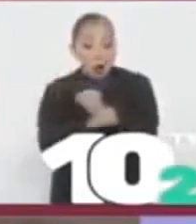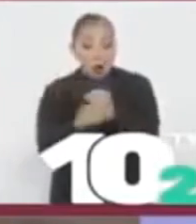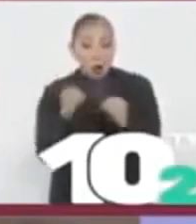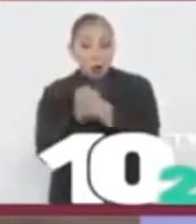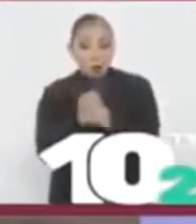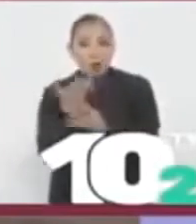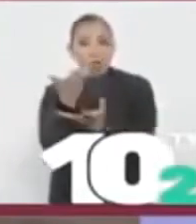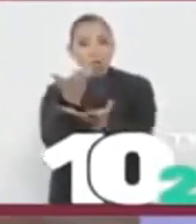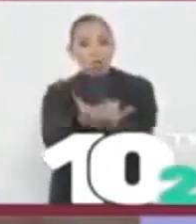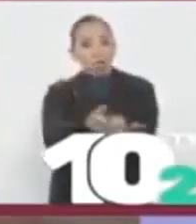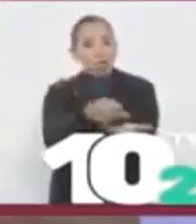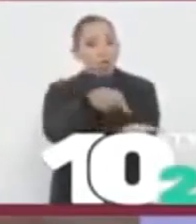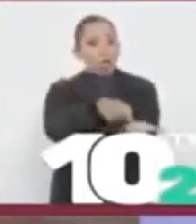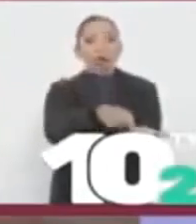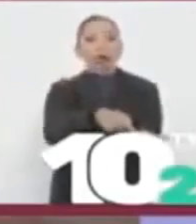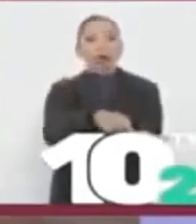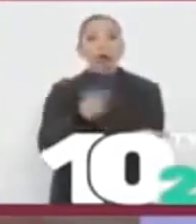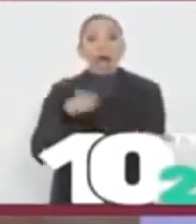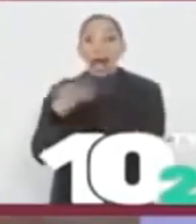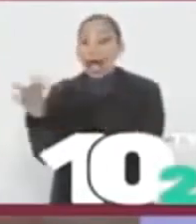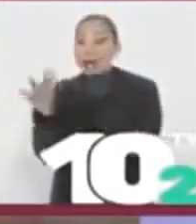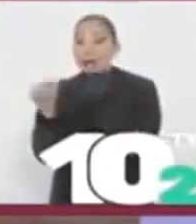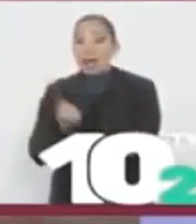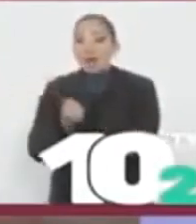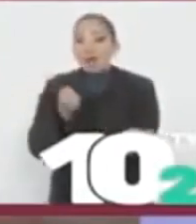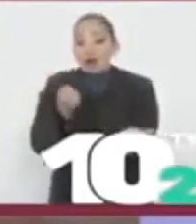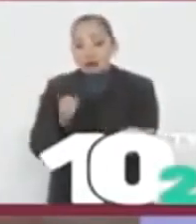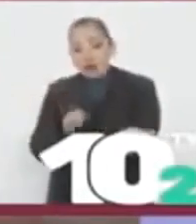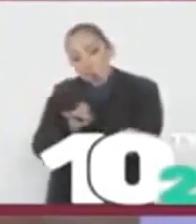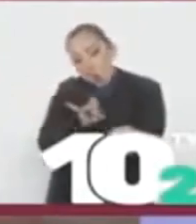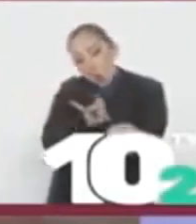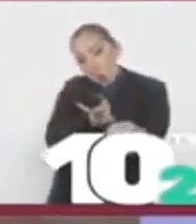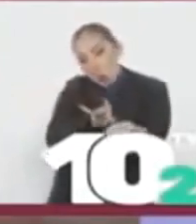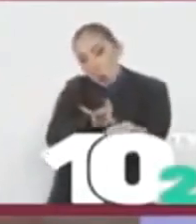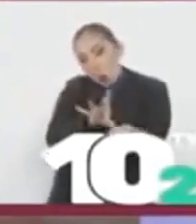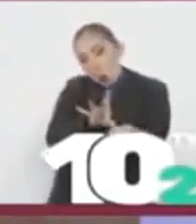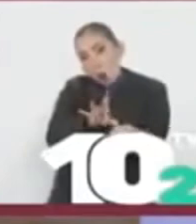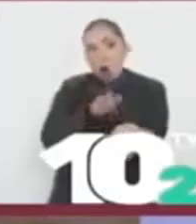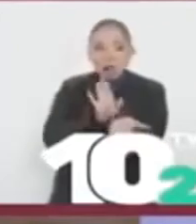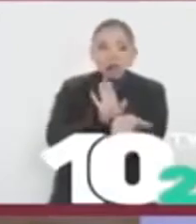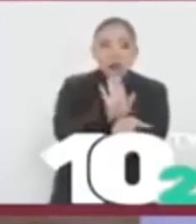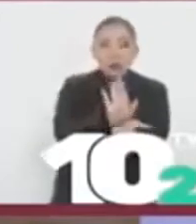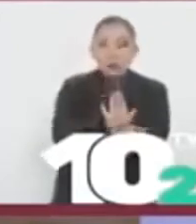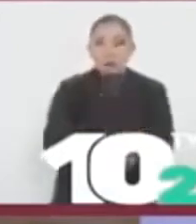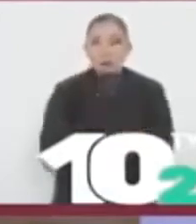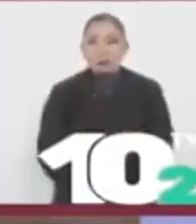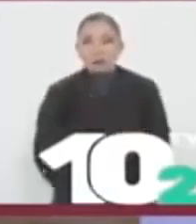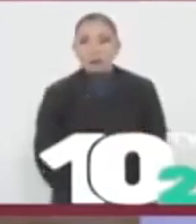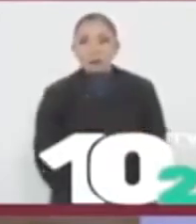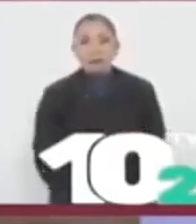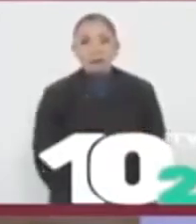cuerpos permanecen en reposo a menos que se les aplique alguna fuerza.